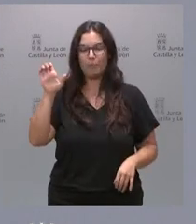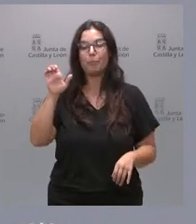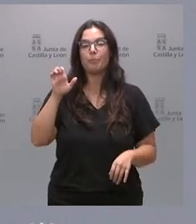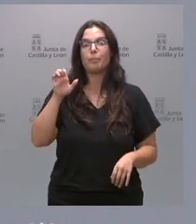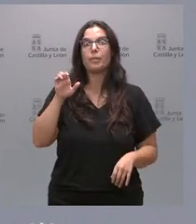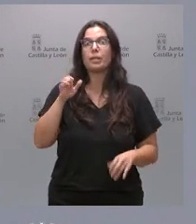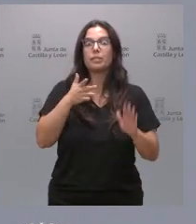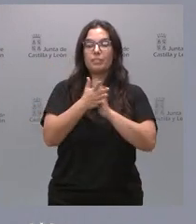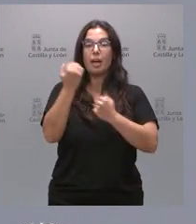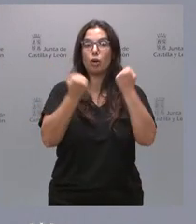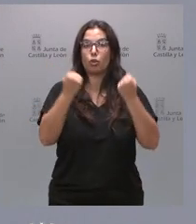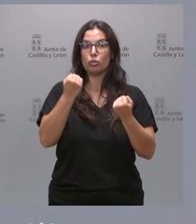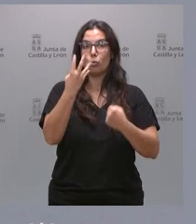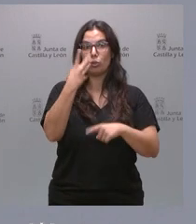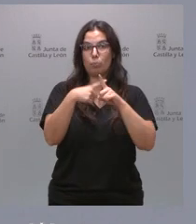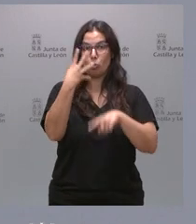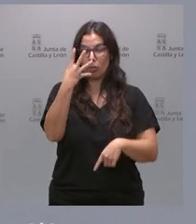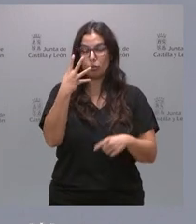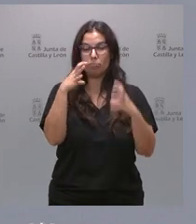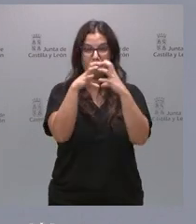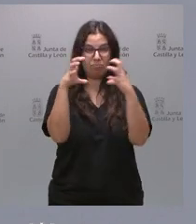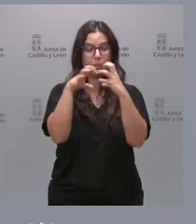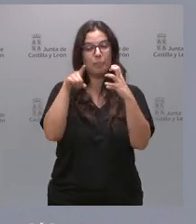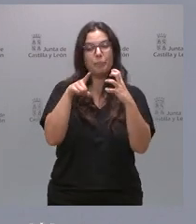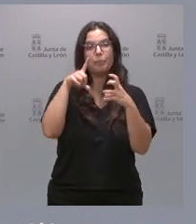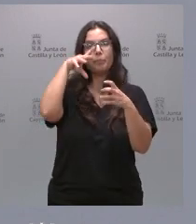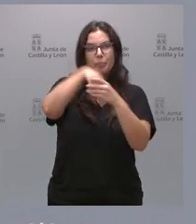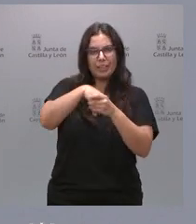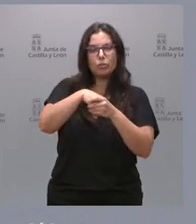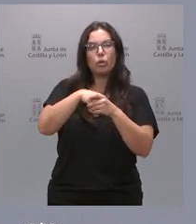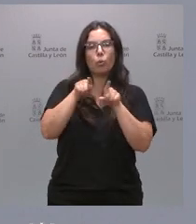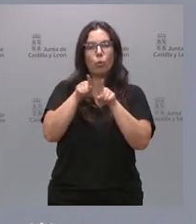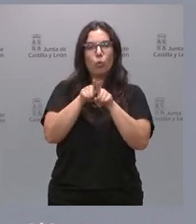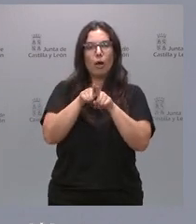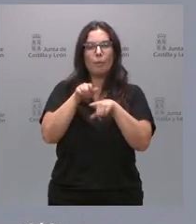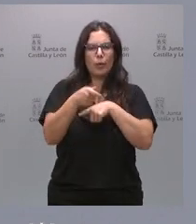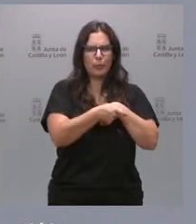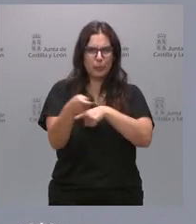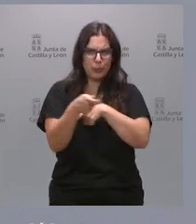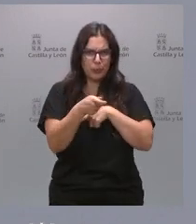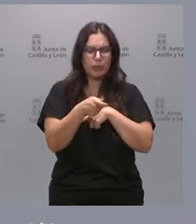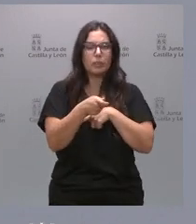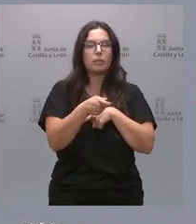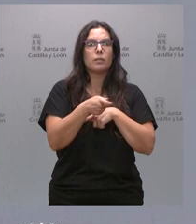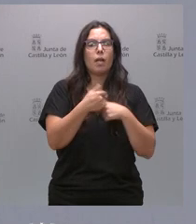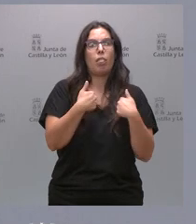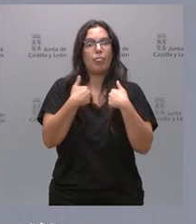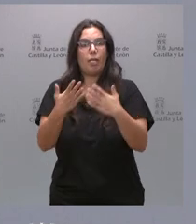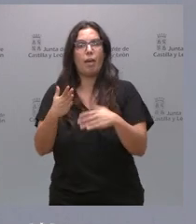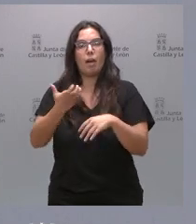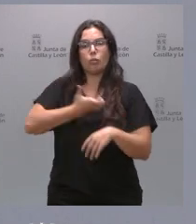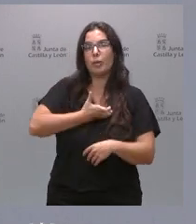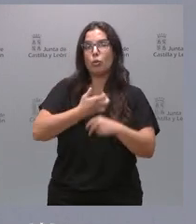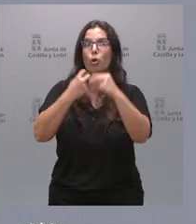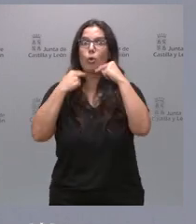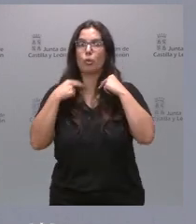suministro de vehículos todoterreno tipo pickup equipados con un kit de extinción de alta presión con el fin de cederlos a las entidades locales que